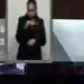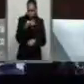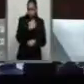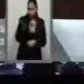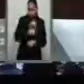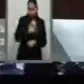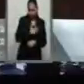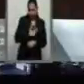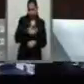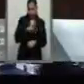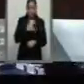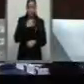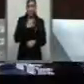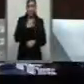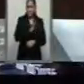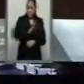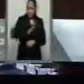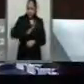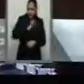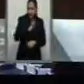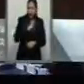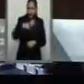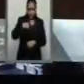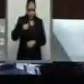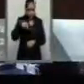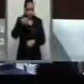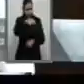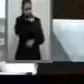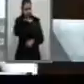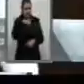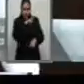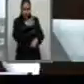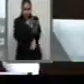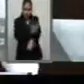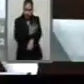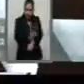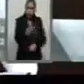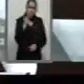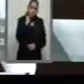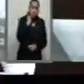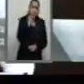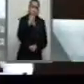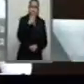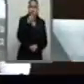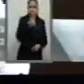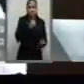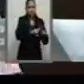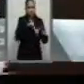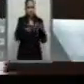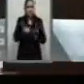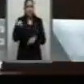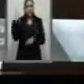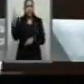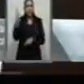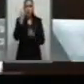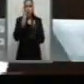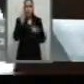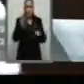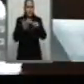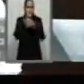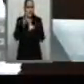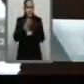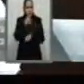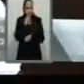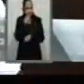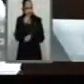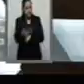feliz. Y también mis compañeros y varios de los compañeros aquí, diputados y diputadas, que de sus estados dicen qué bueno que la